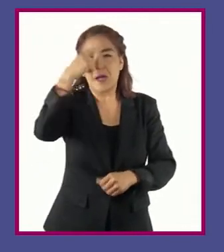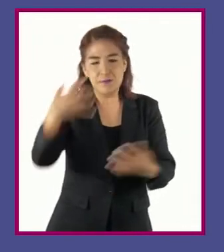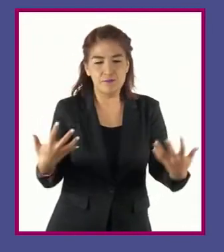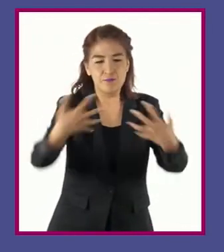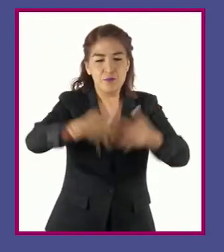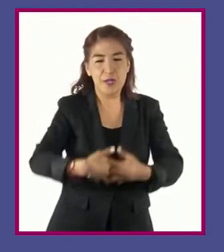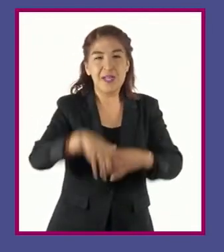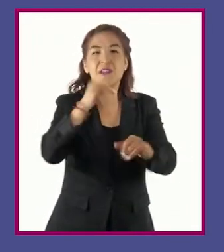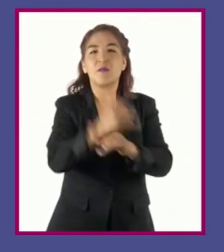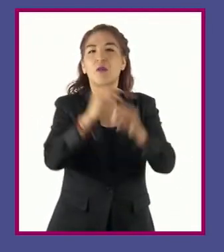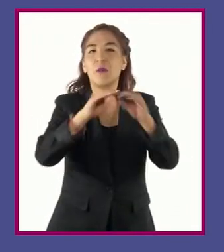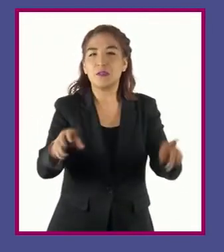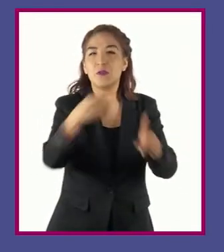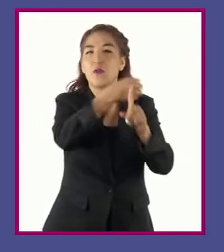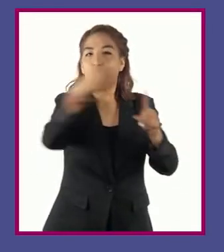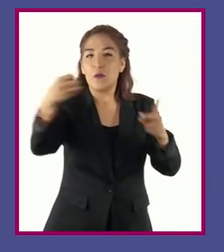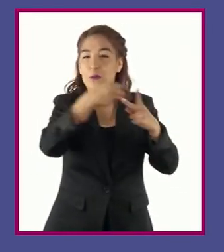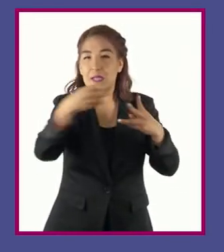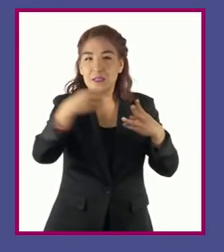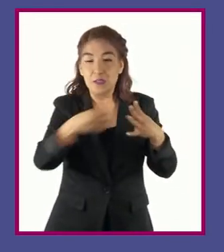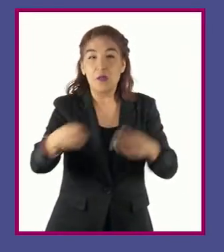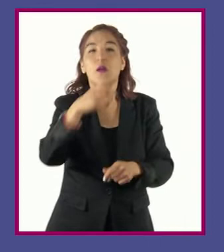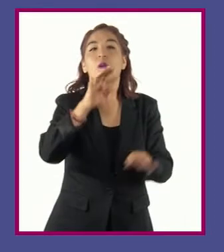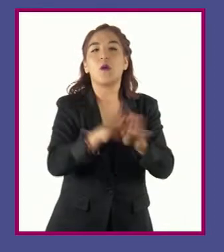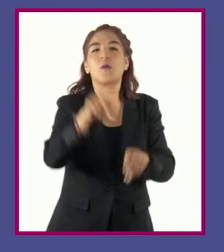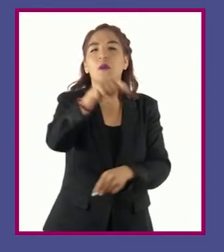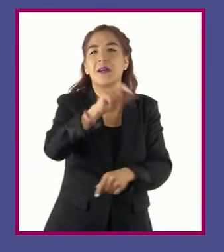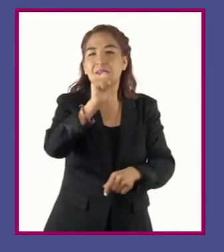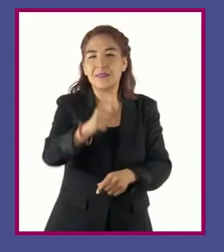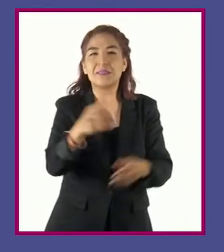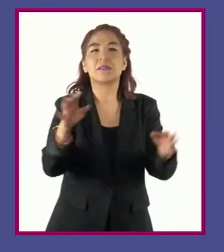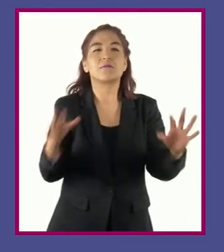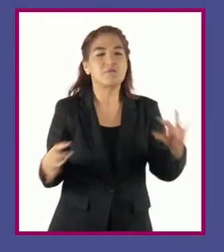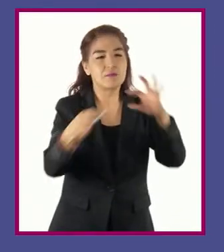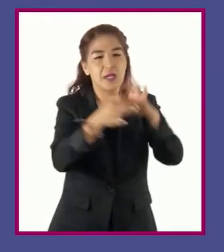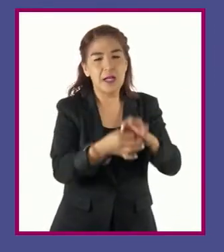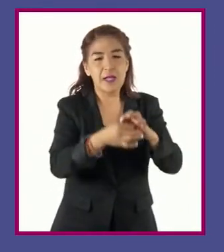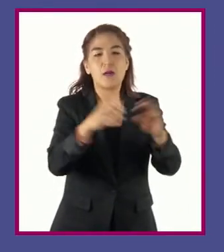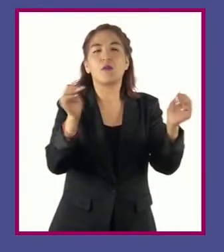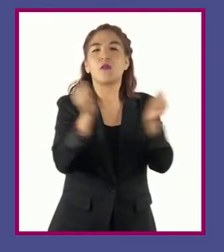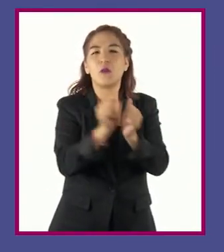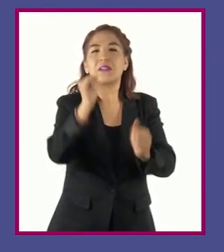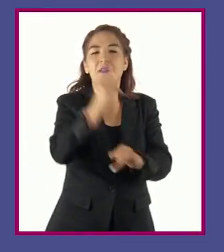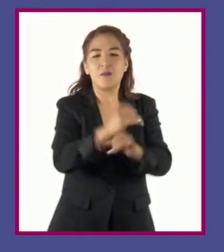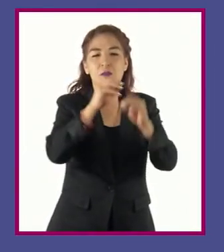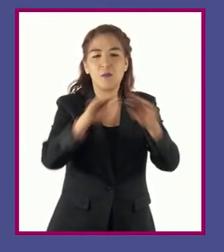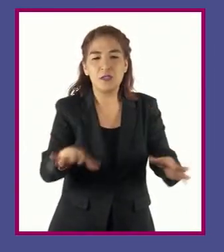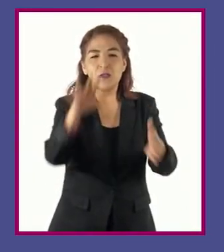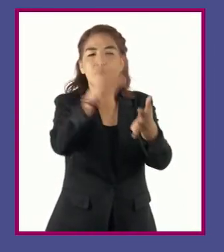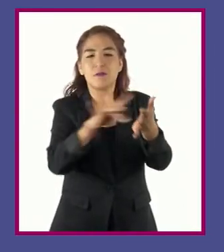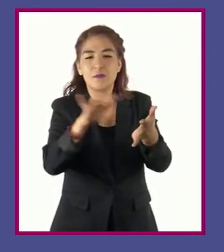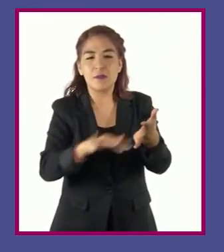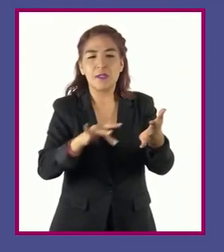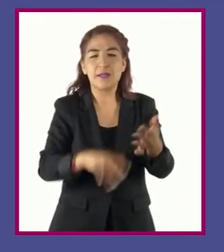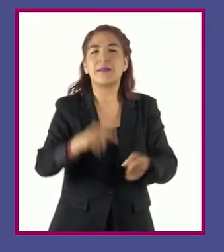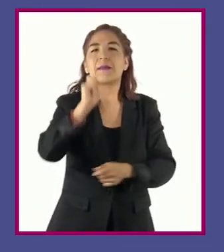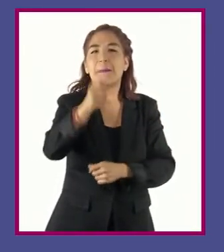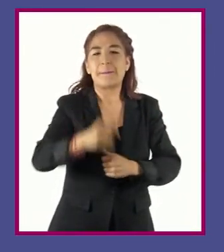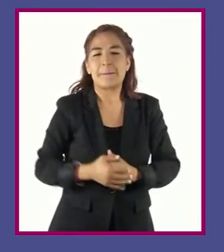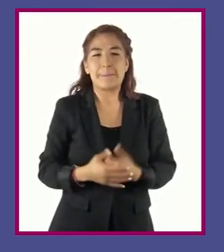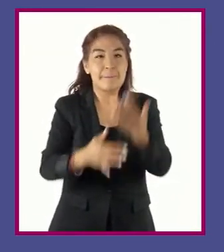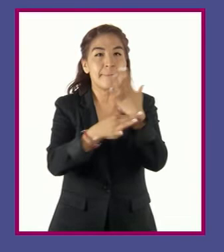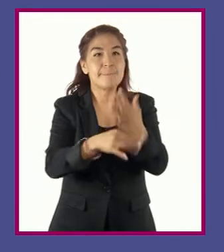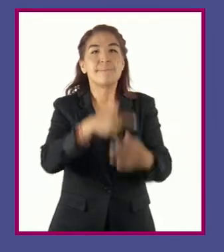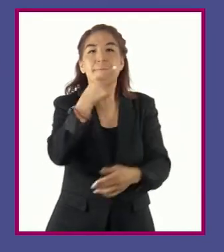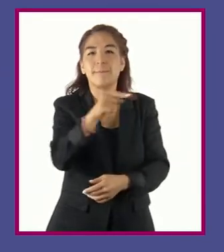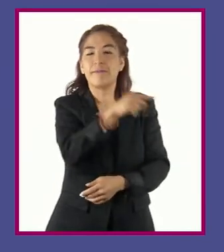oraciones, pero ellos son los que determinan la coherencia del texto. La coherencia del texto está señalada